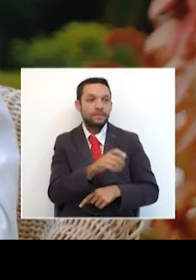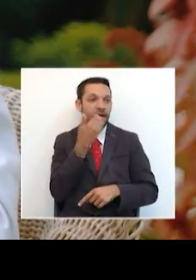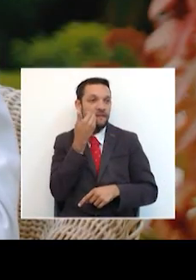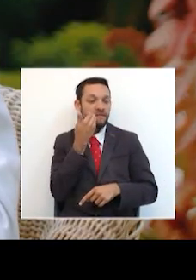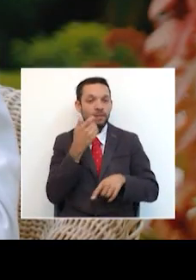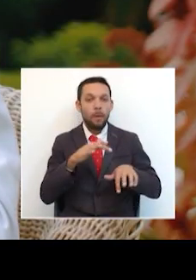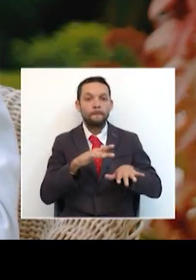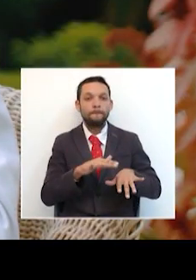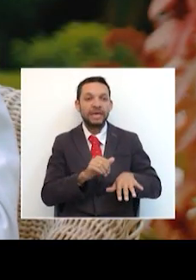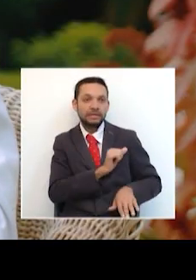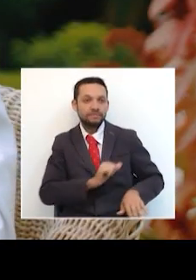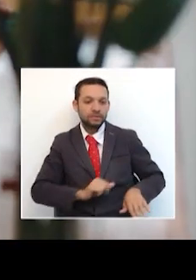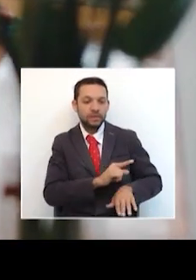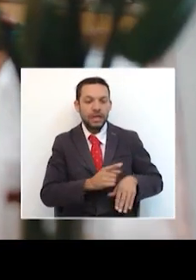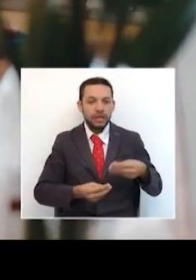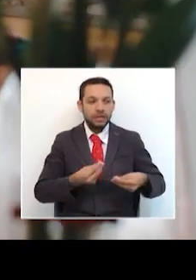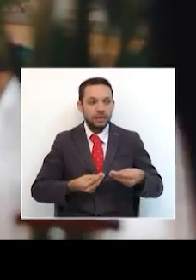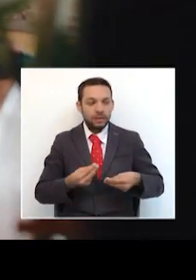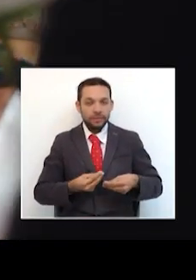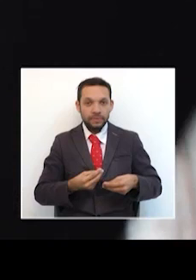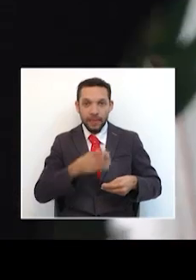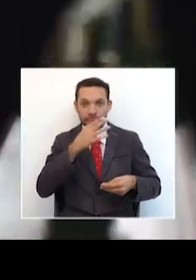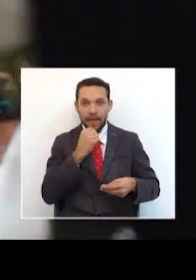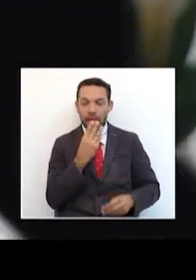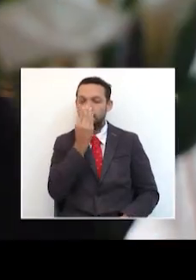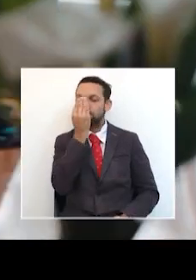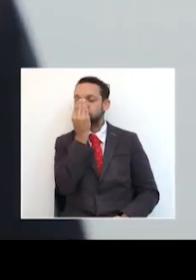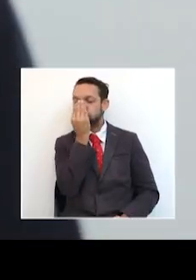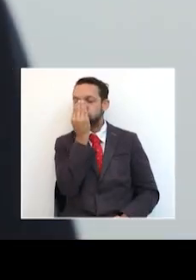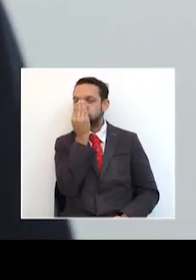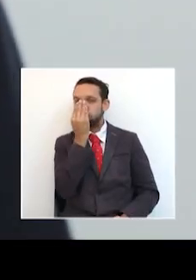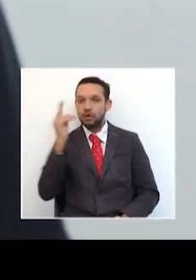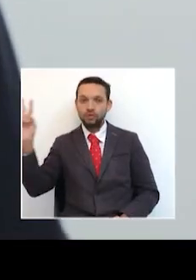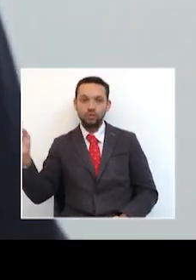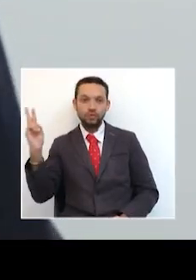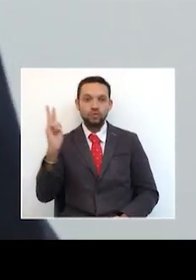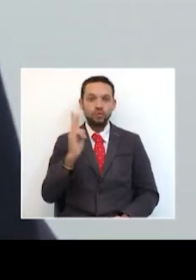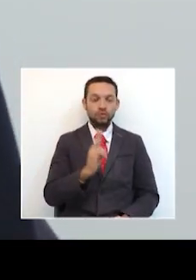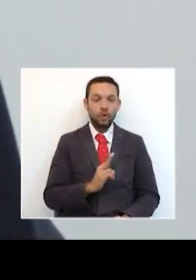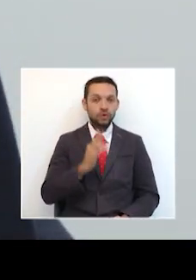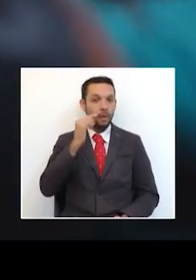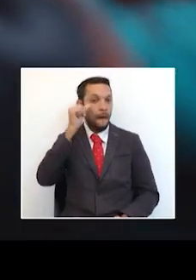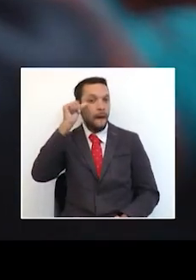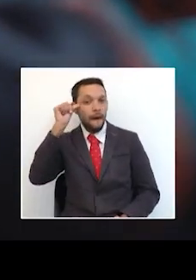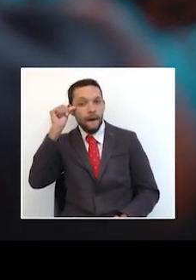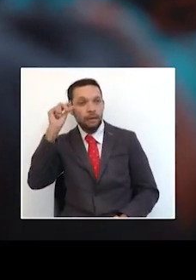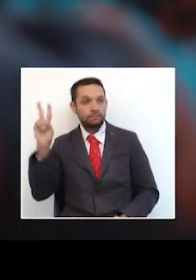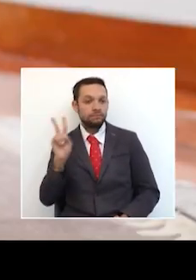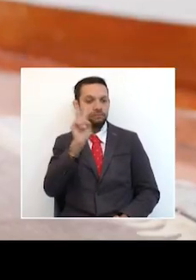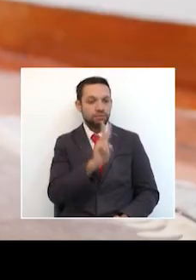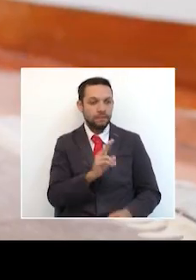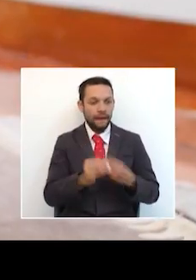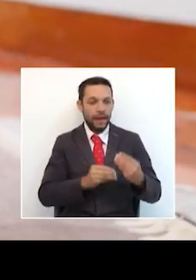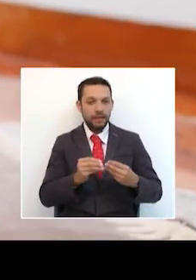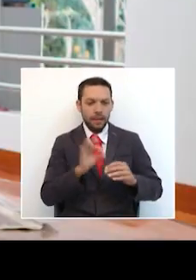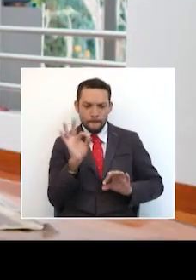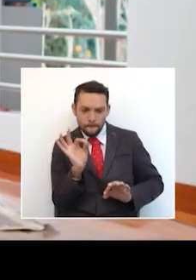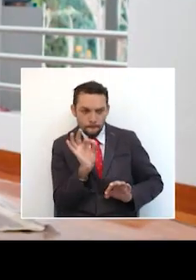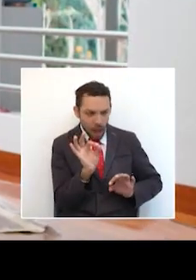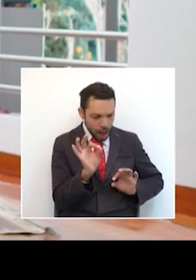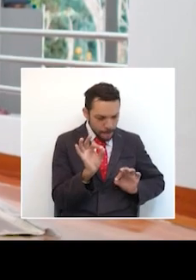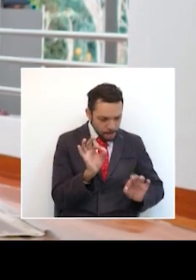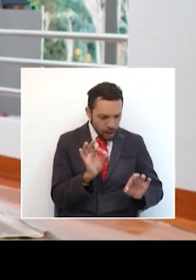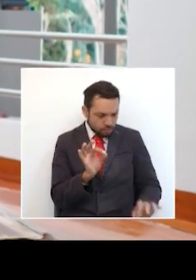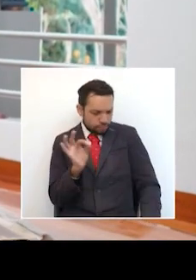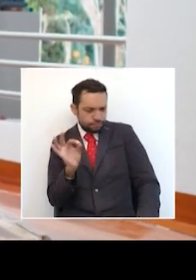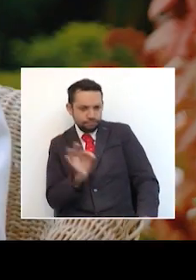yo no había máquina de anestesia. Entran unos dos orientales y hacen unos bloqueos con agujas y es